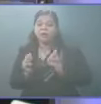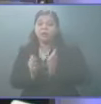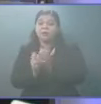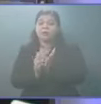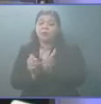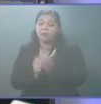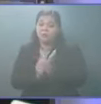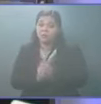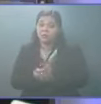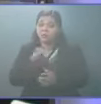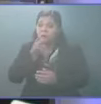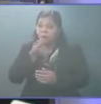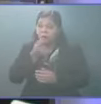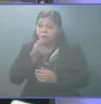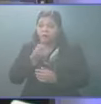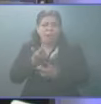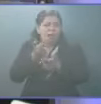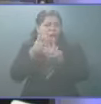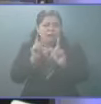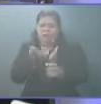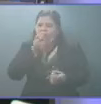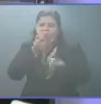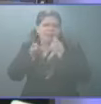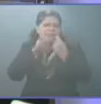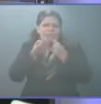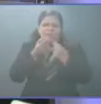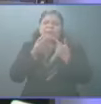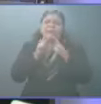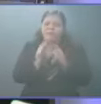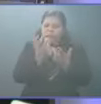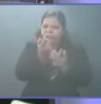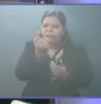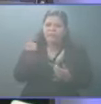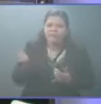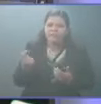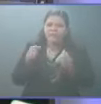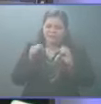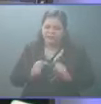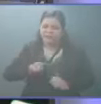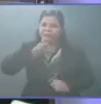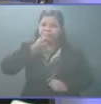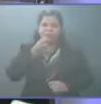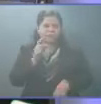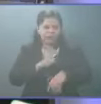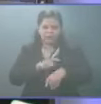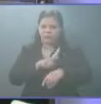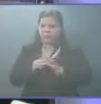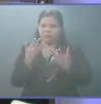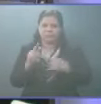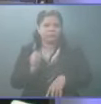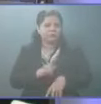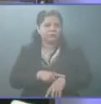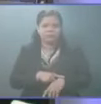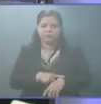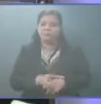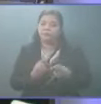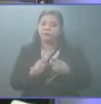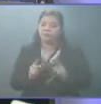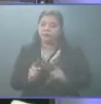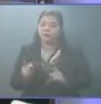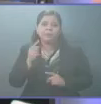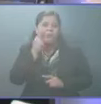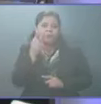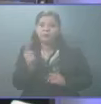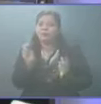medicamentos de prescripción libre. Entonces la persona los puede consumir a la hora que quiere, la dosis que quiere, y no mide